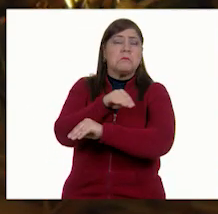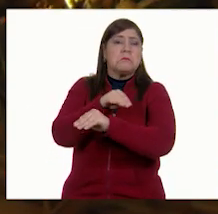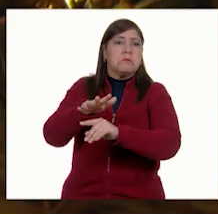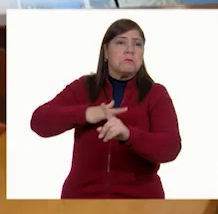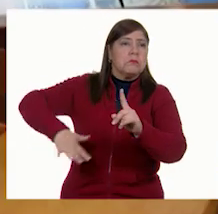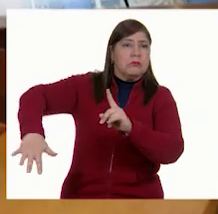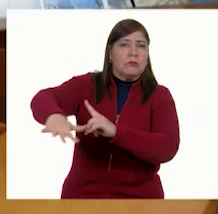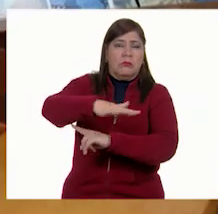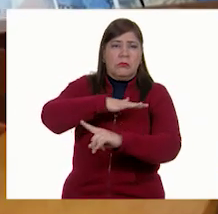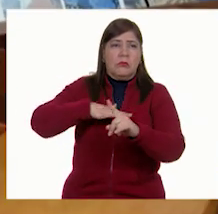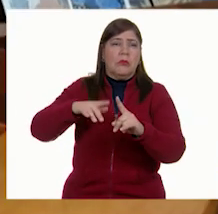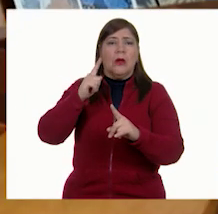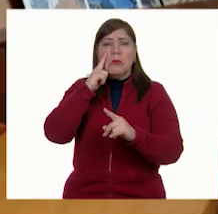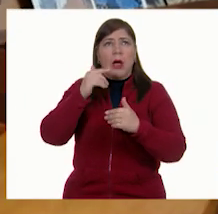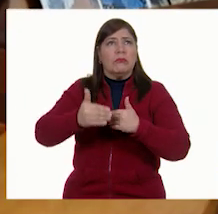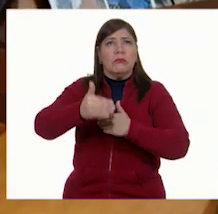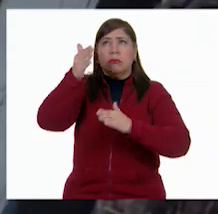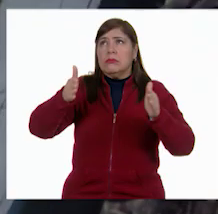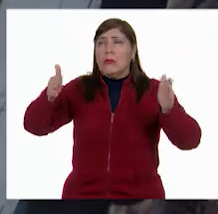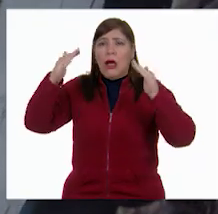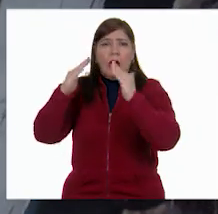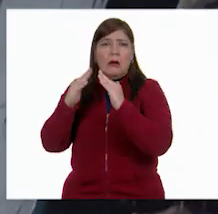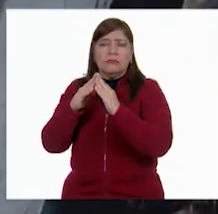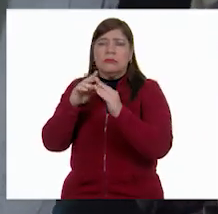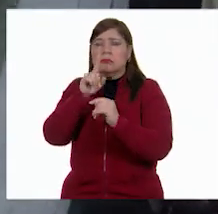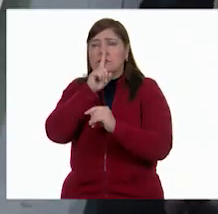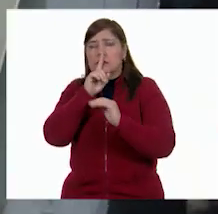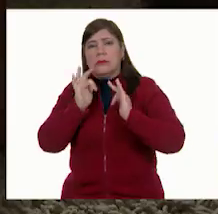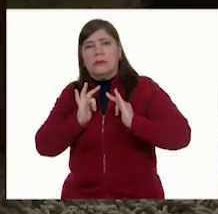la quietud entre los muros de este sitio.